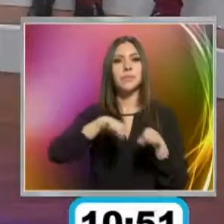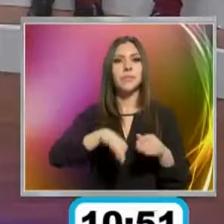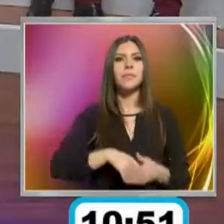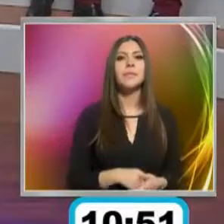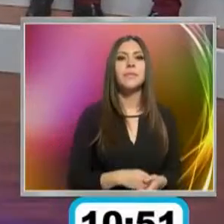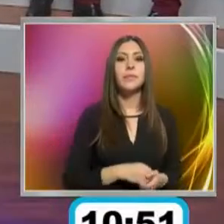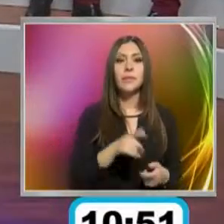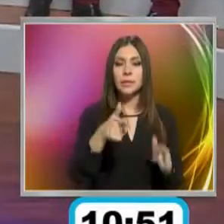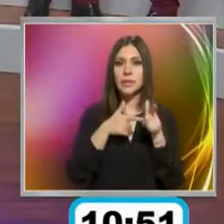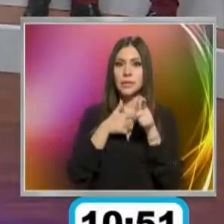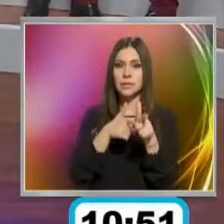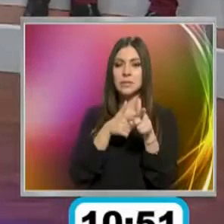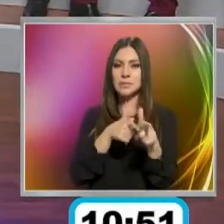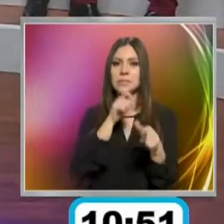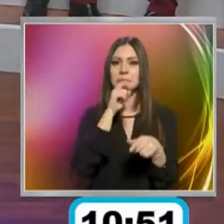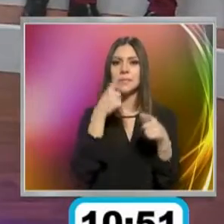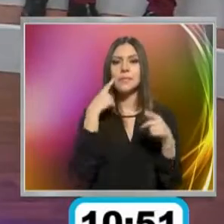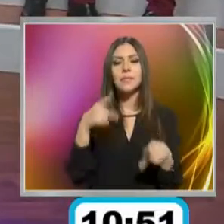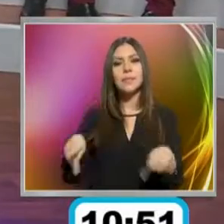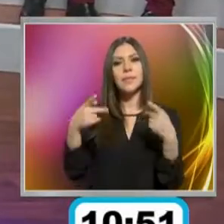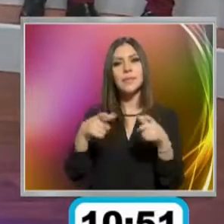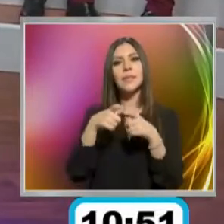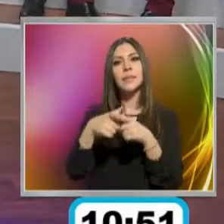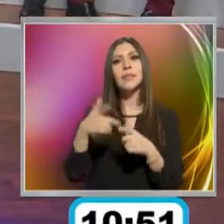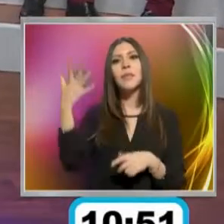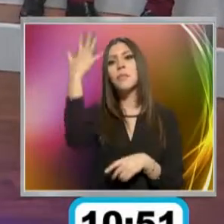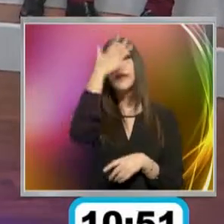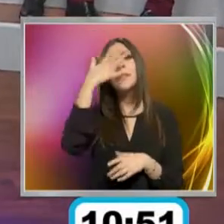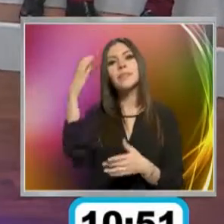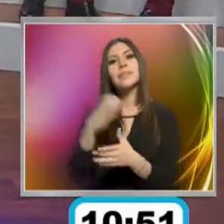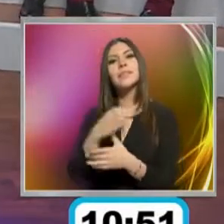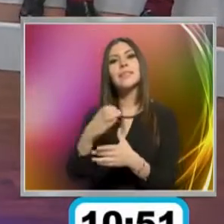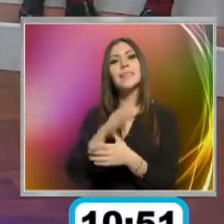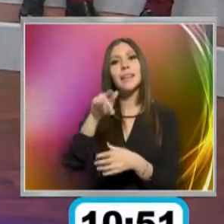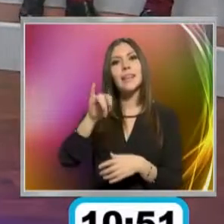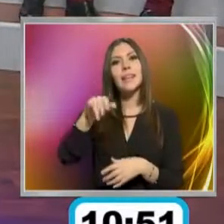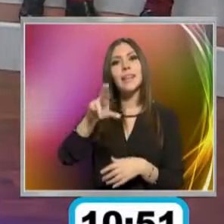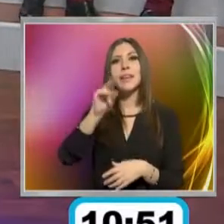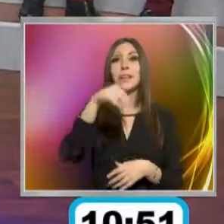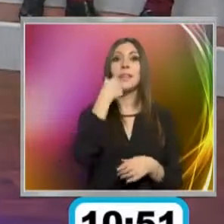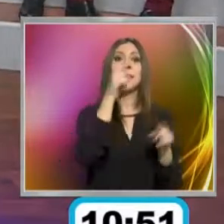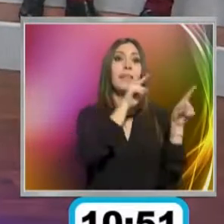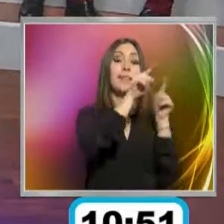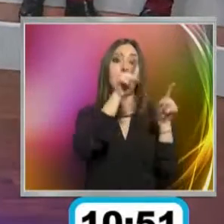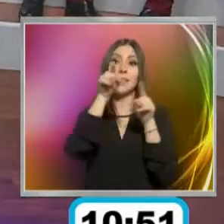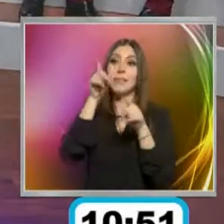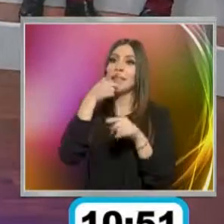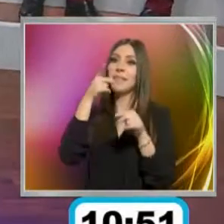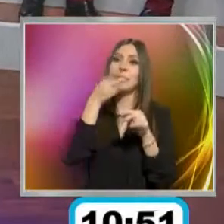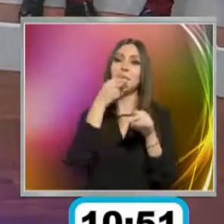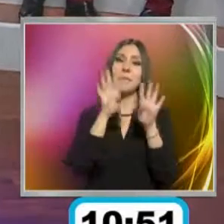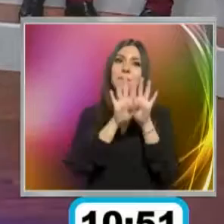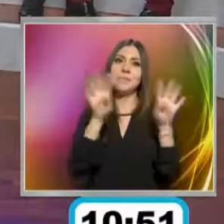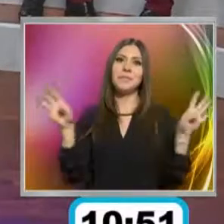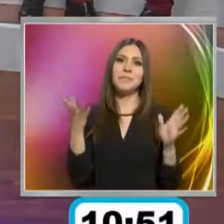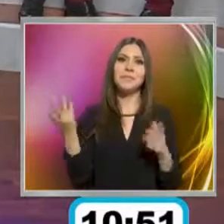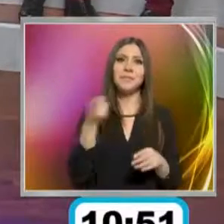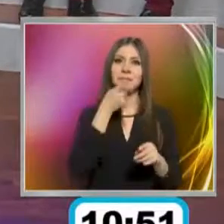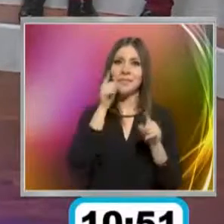material discográfico Borracho de Cantina. Borracho de Cantina, sin agraviar a los presentes, como siempre lo digo. No, lo digo por ¡Ah, los ellos. muchachos! ¿Cómo están,